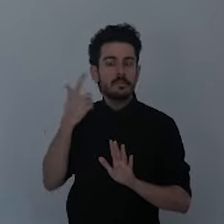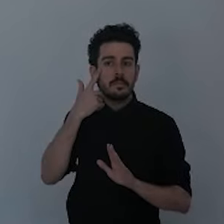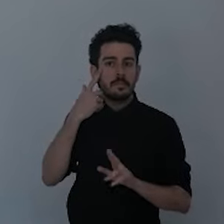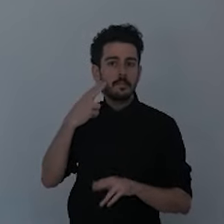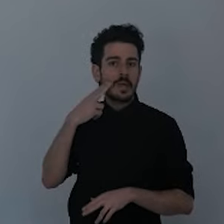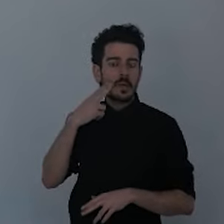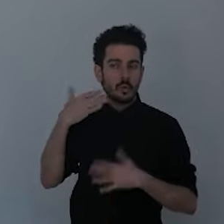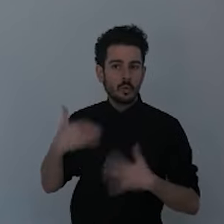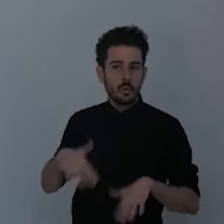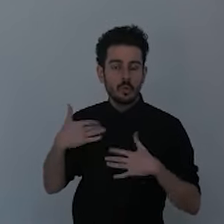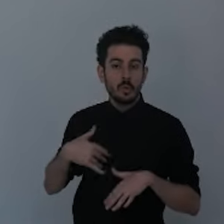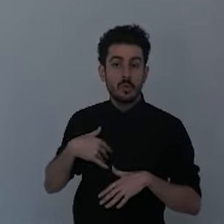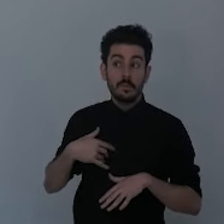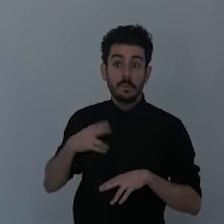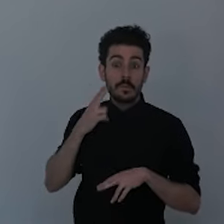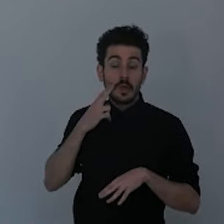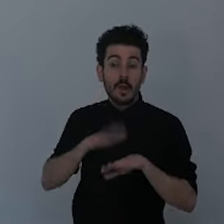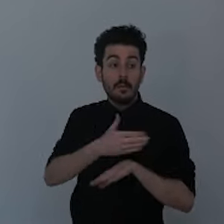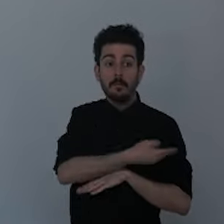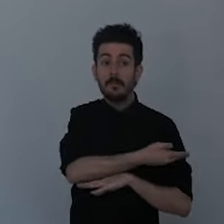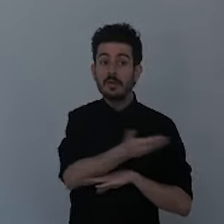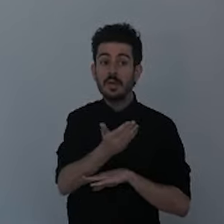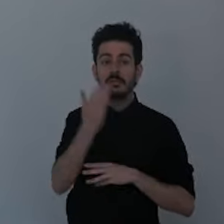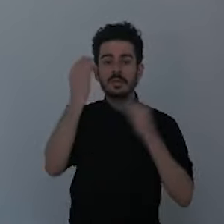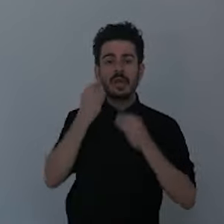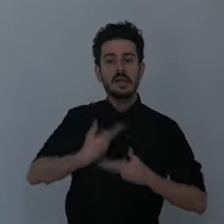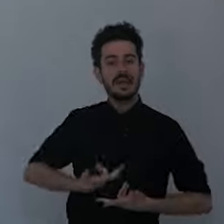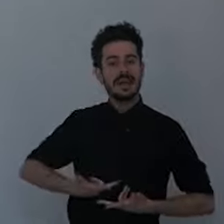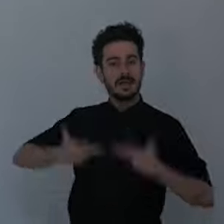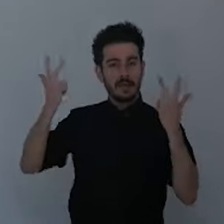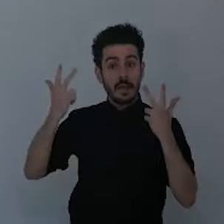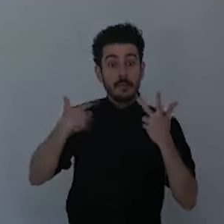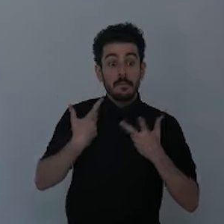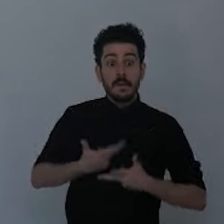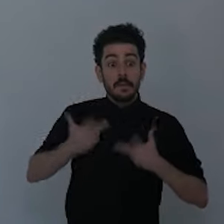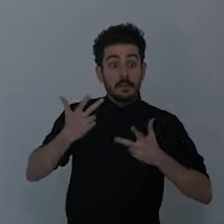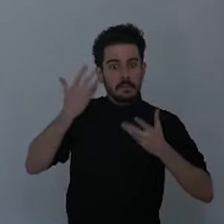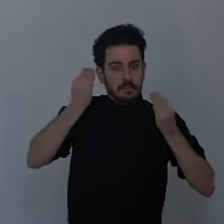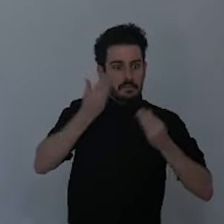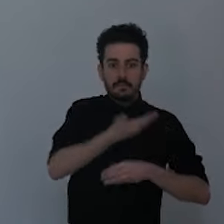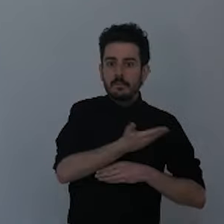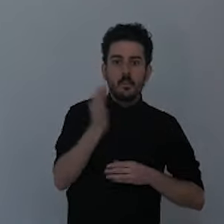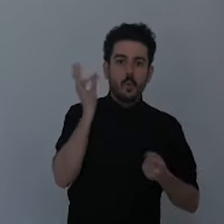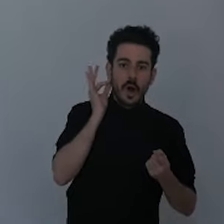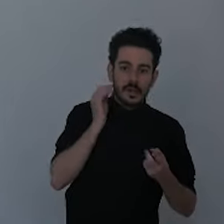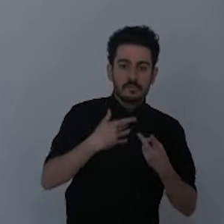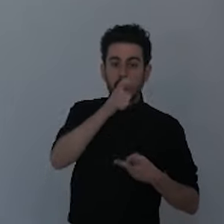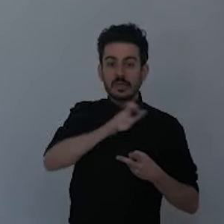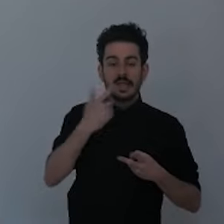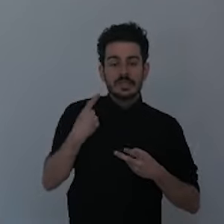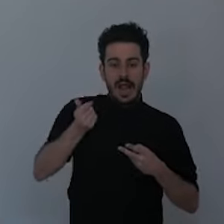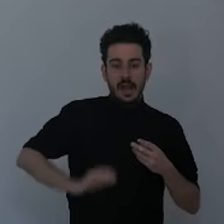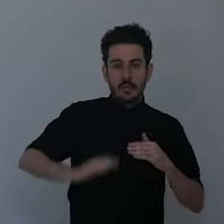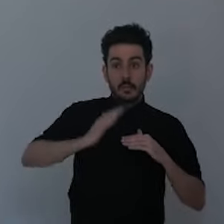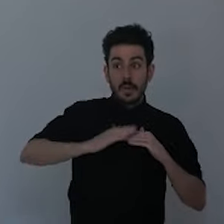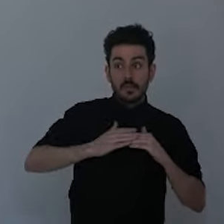en la libertad con mayúsculas, dan miedo a las mujeres, dan miedo a los que cobran el salario mínimo, dan miedo a los pensionistas.